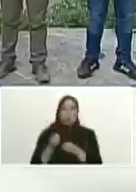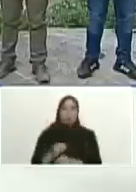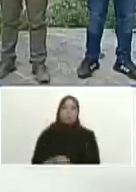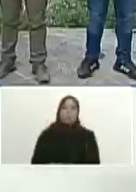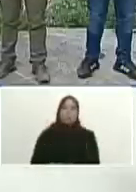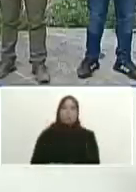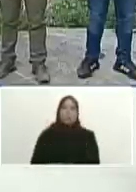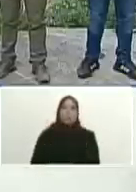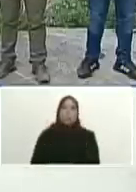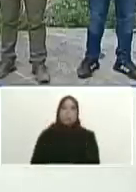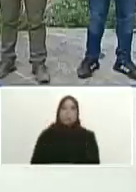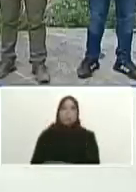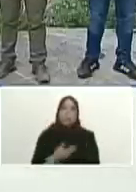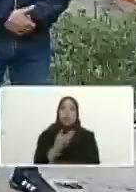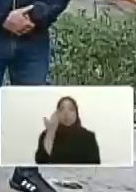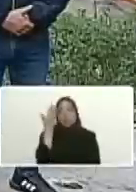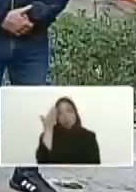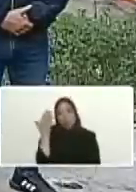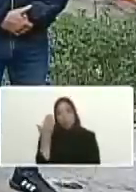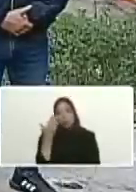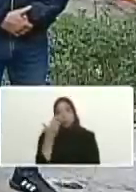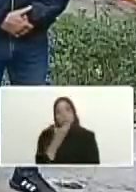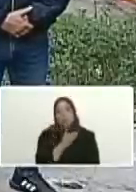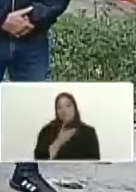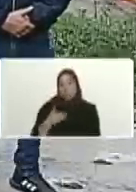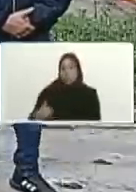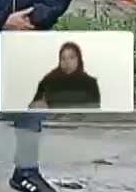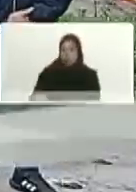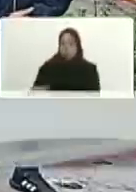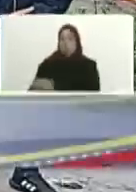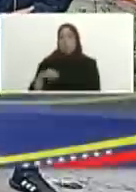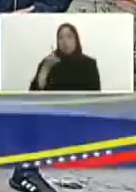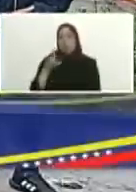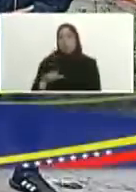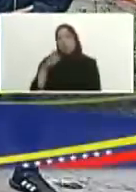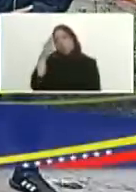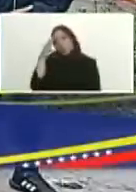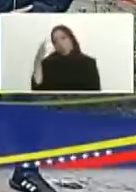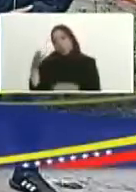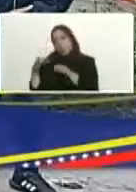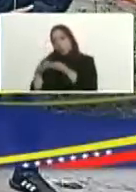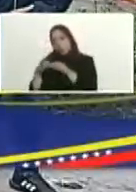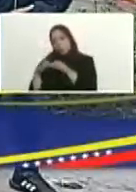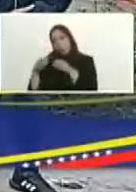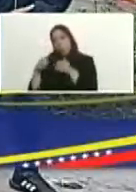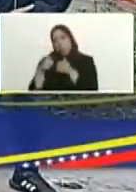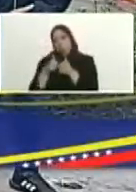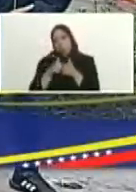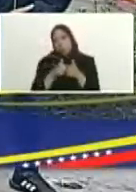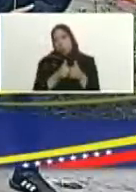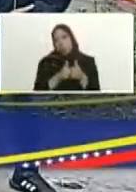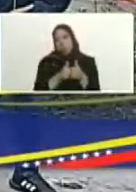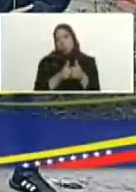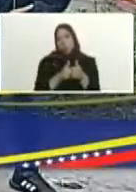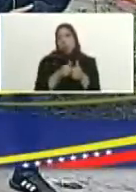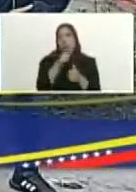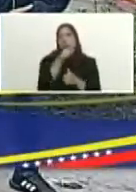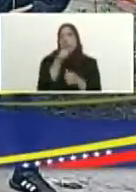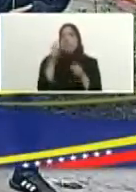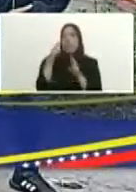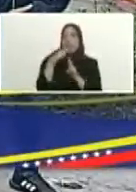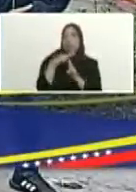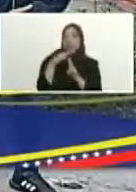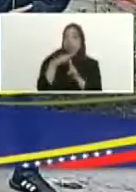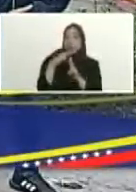bueno presidente mis saludos y a todo el equipo que lo acompaña bueno como ya usted lo dijo en la zona de los Andes no hemos